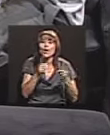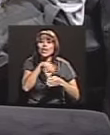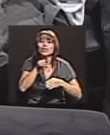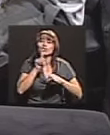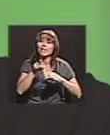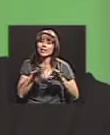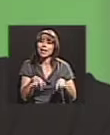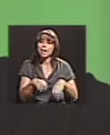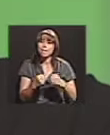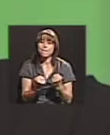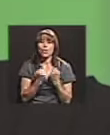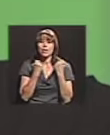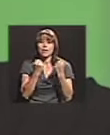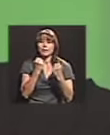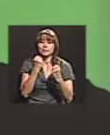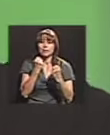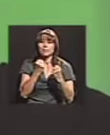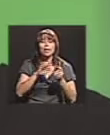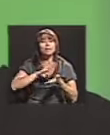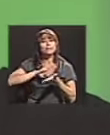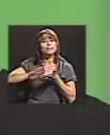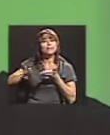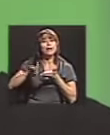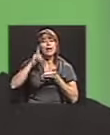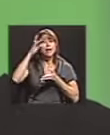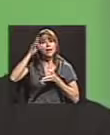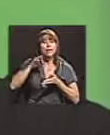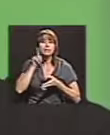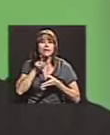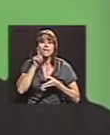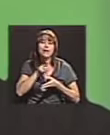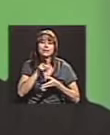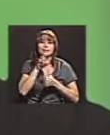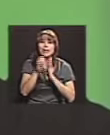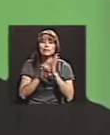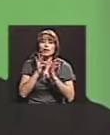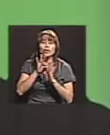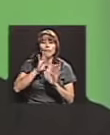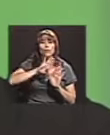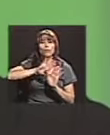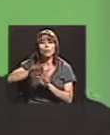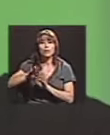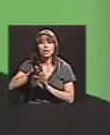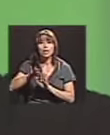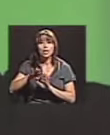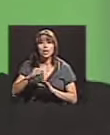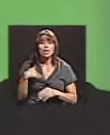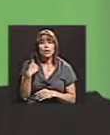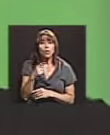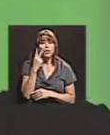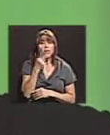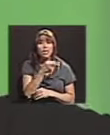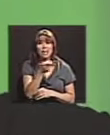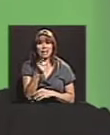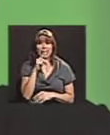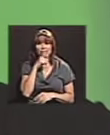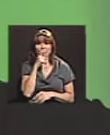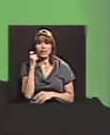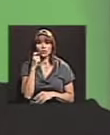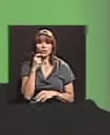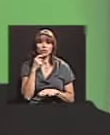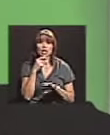prejuicios y las ideas que tienen con respecto a a darse este espacio y cuando los ven feos les dicen mi